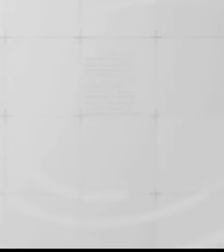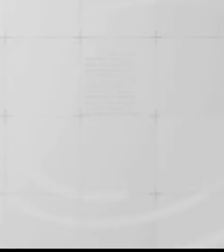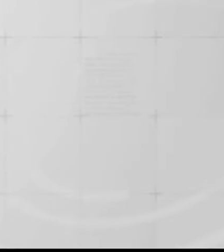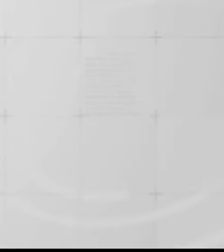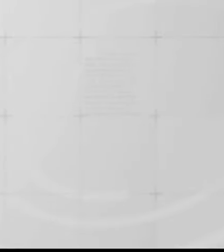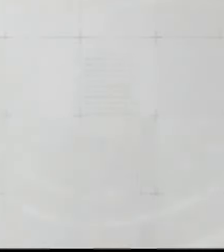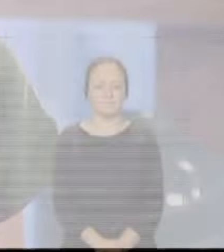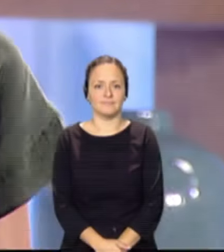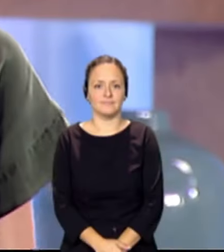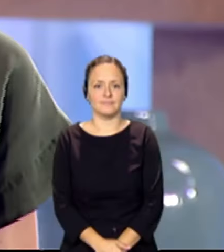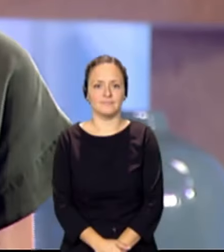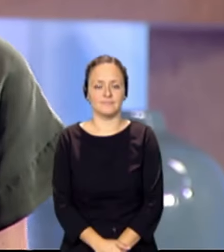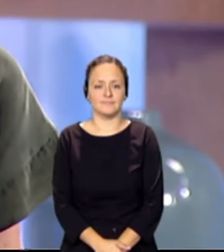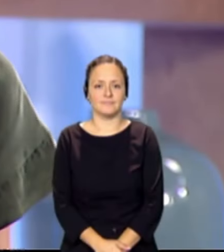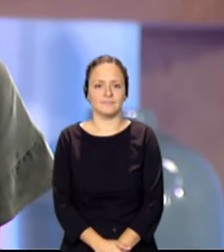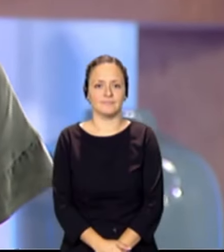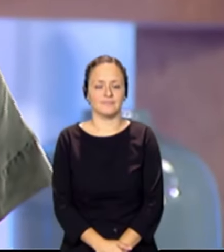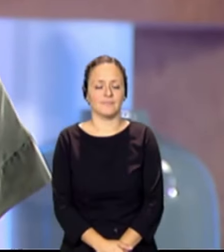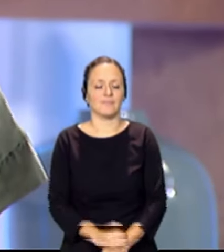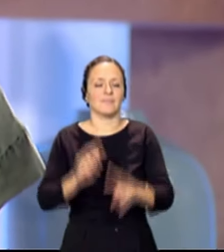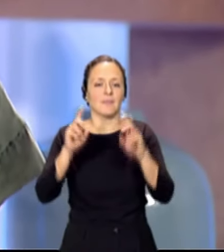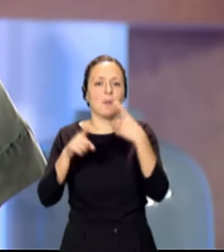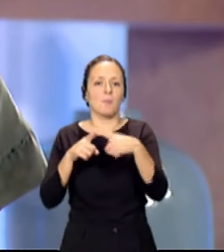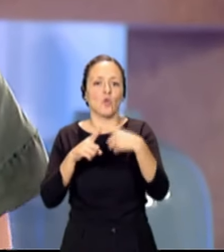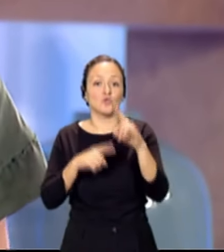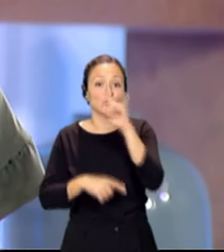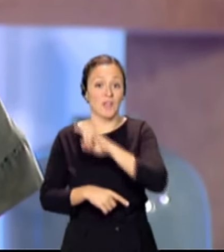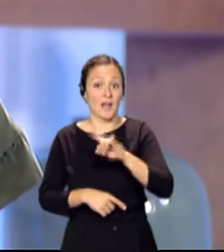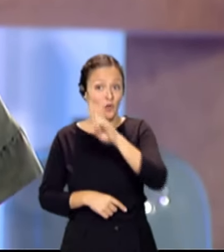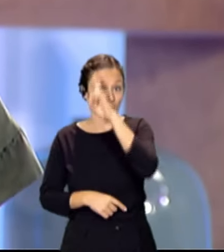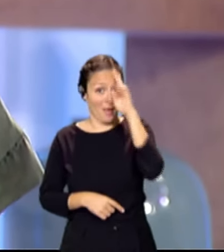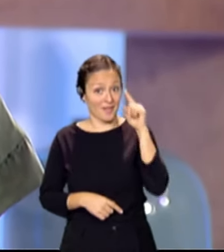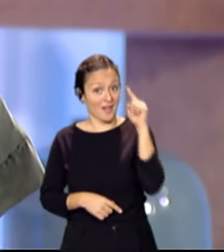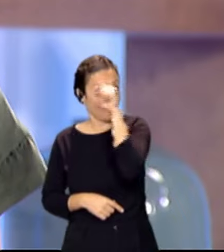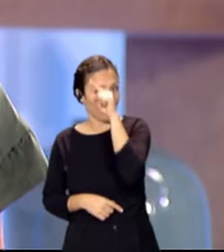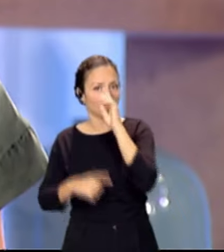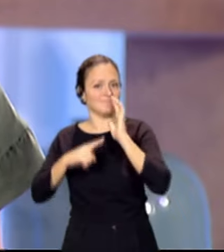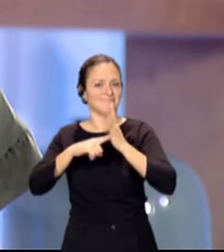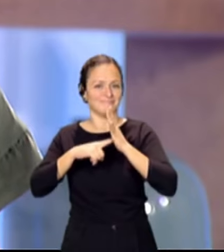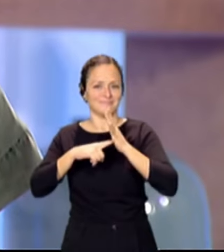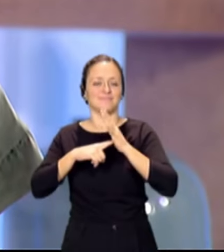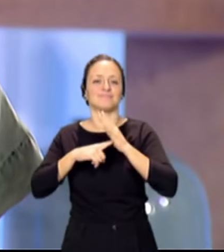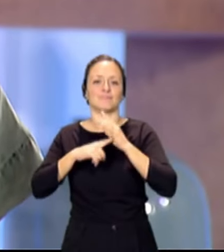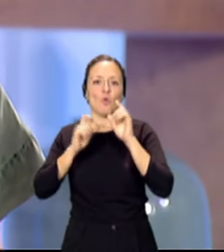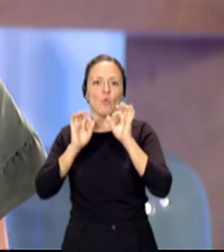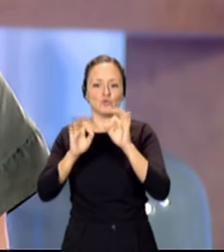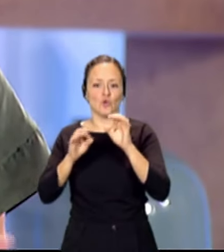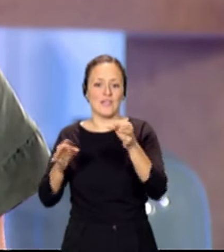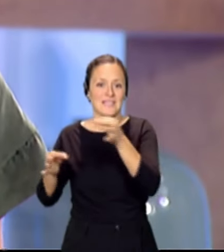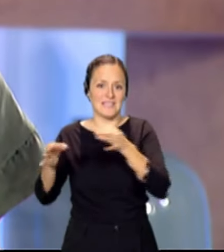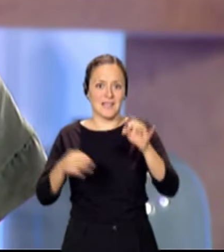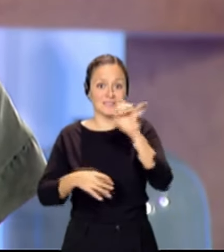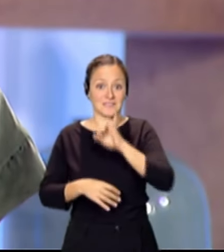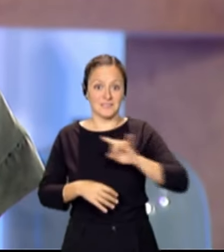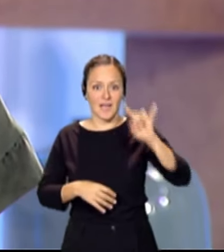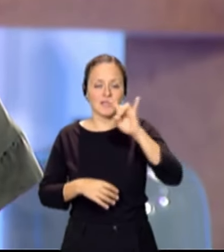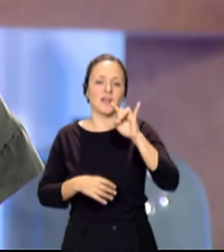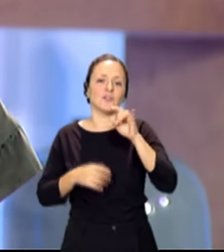gracias Pues hablando de productos canarios Madrid se ha convertido estos días en el escaparate de esos productos de las islas de empresas del sector